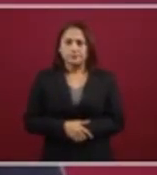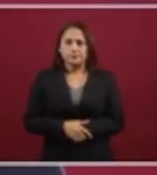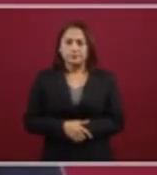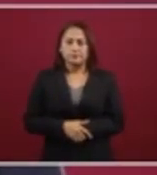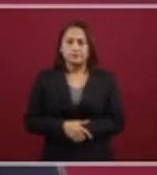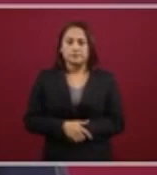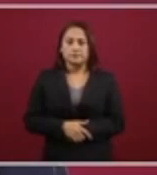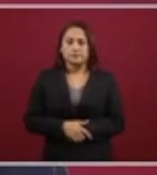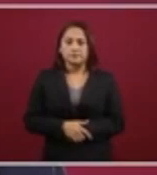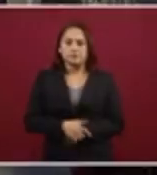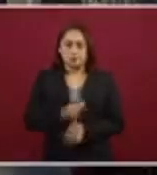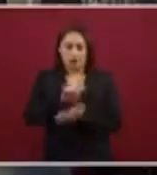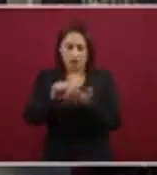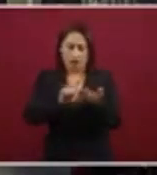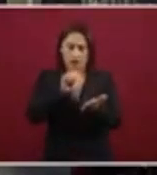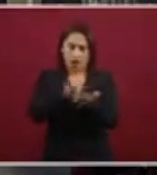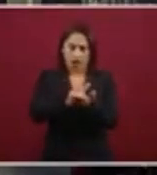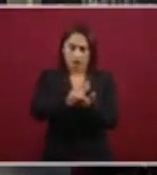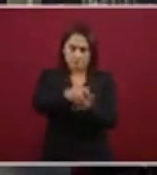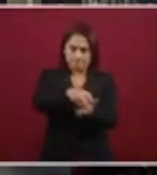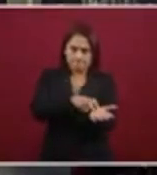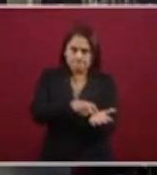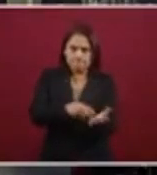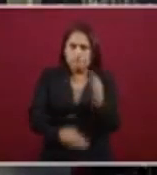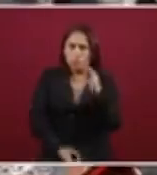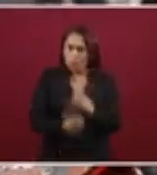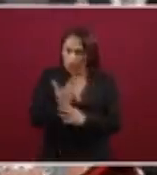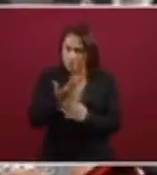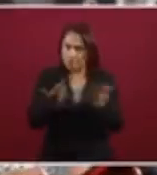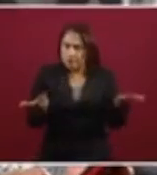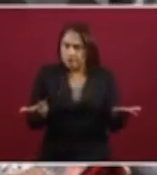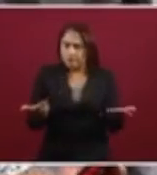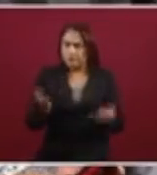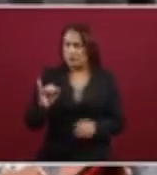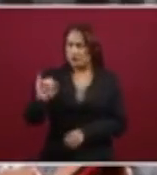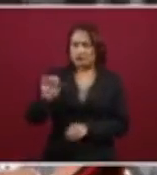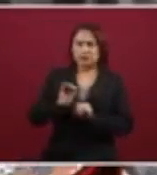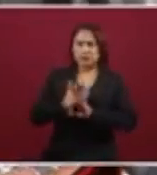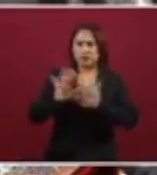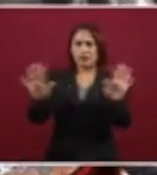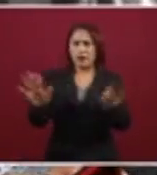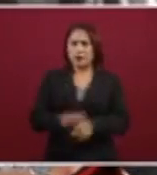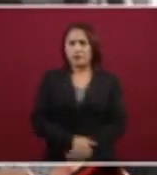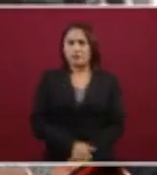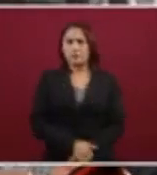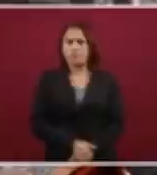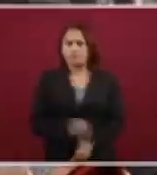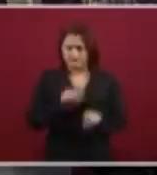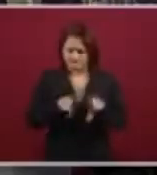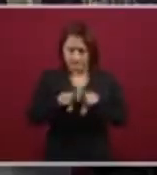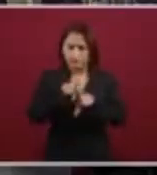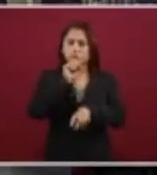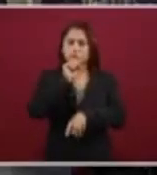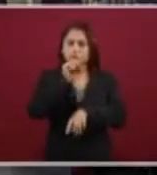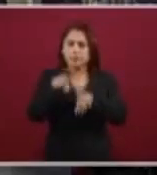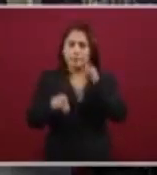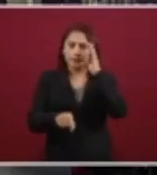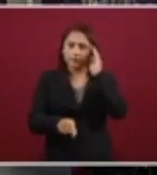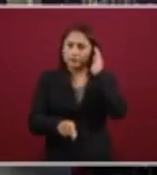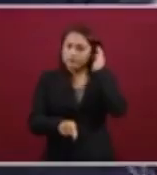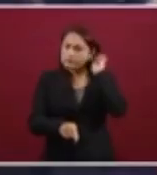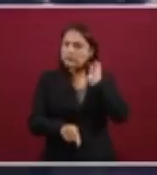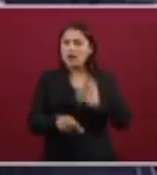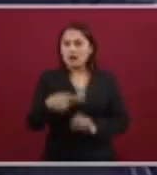¿La nueva reforma? ¿Podría ser iniciativa preferente? Claro, también. También. Estoy